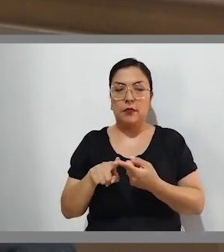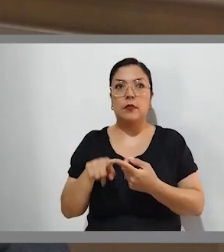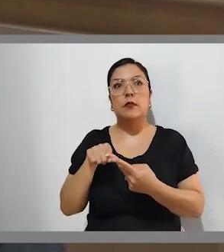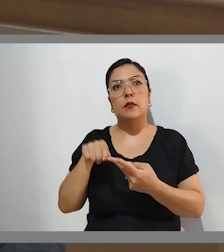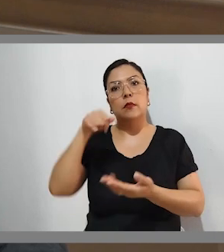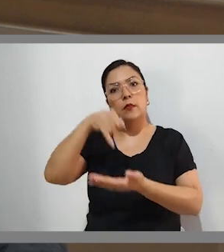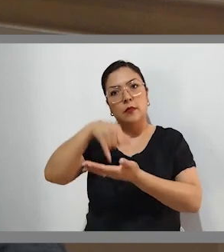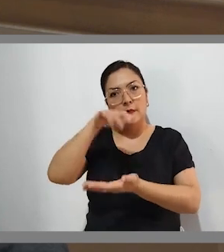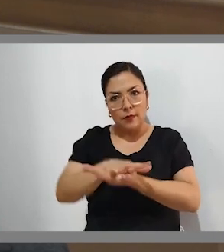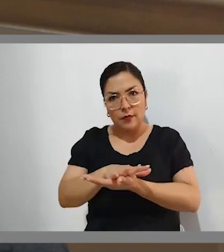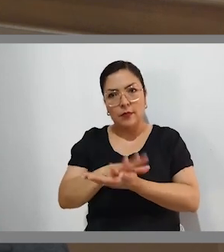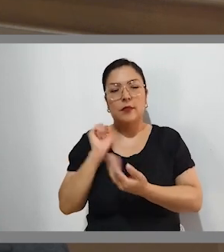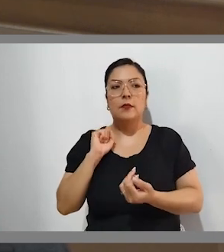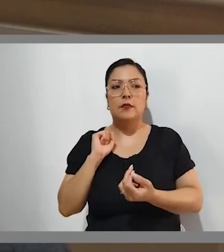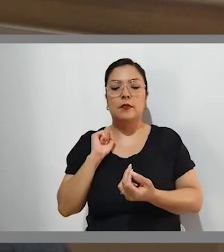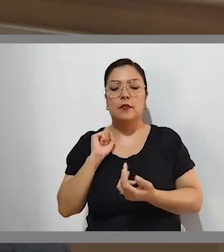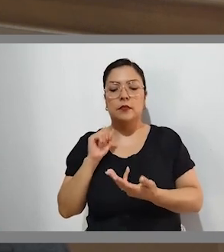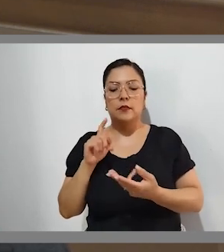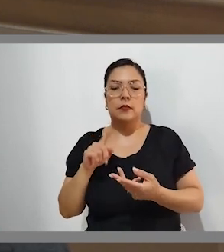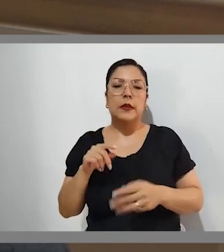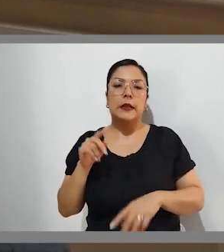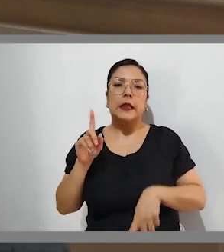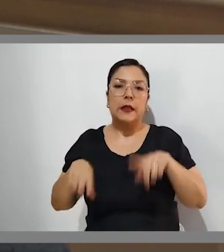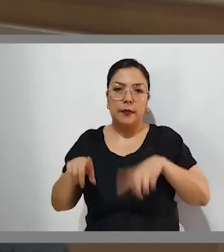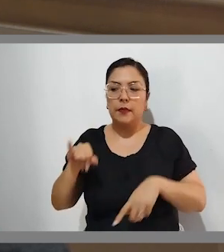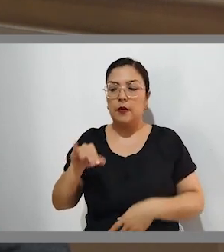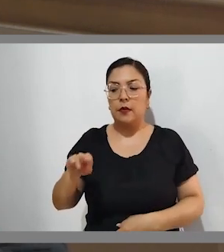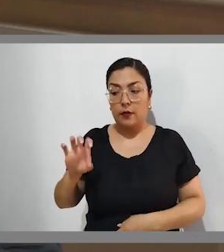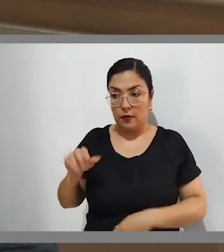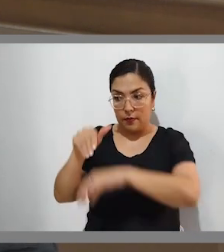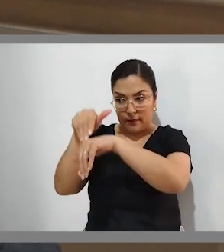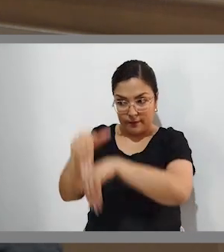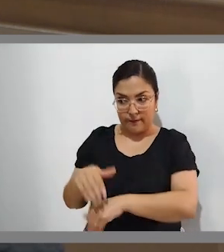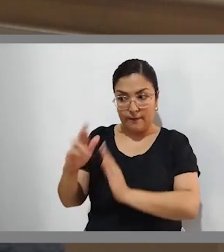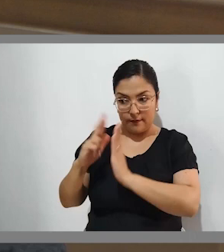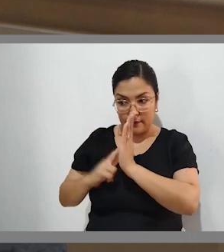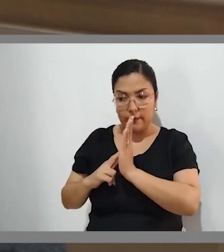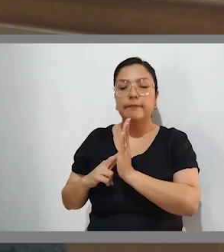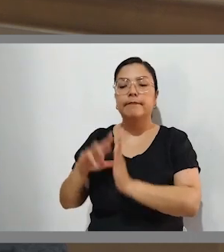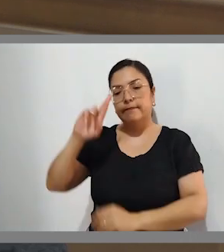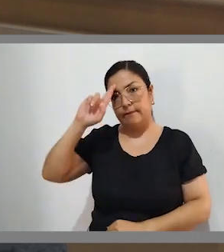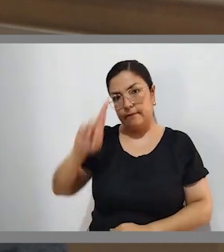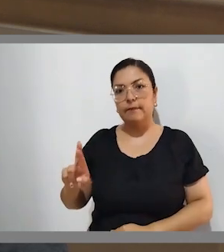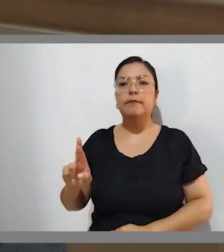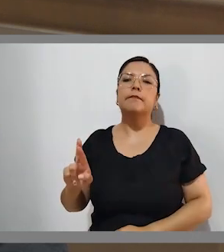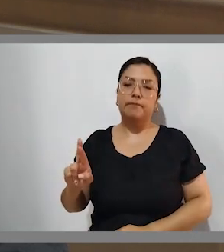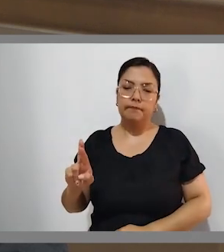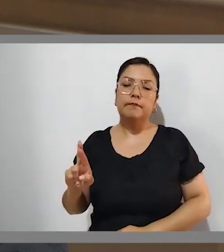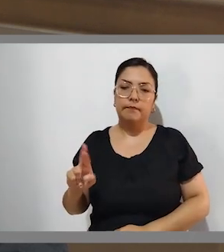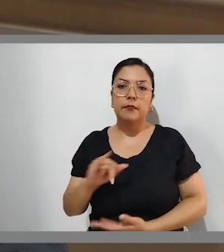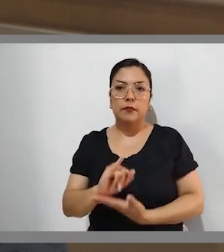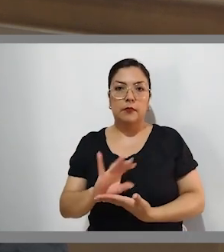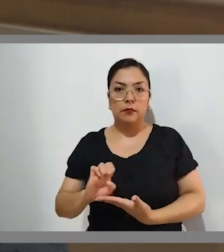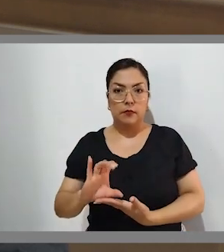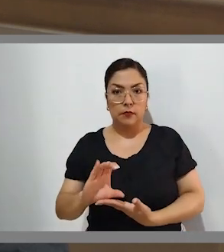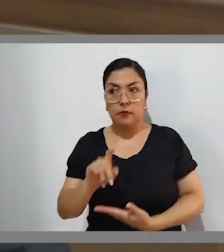los mismos con base en los formatos que aprueba el Instituto Nacional Electoral y que también son avalados y aprobados por el Consejo General del